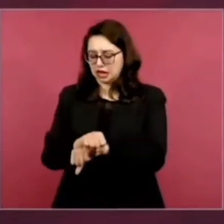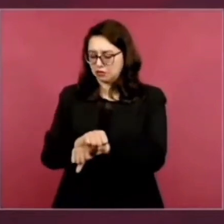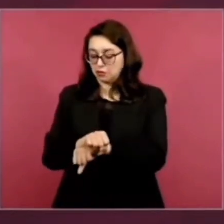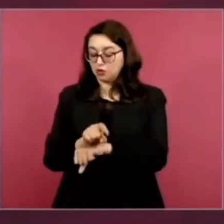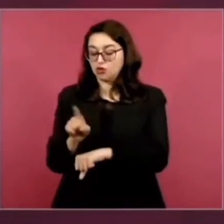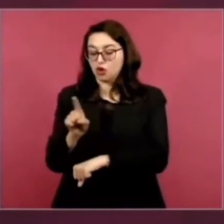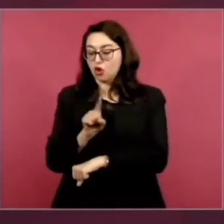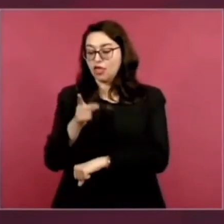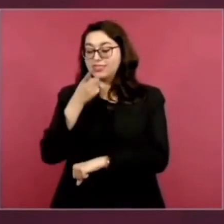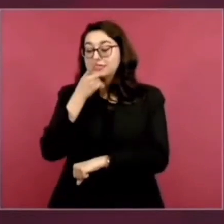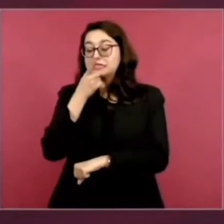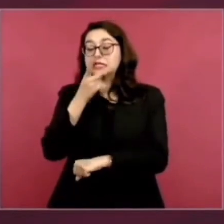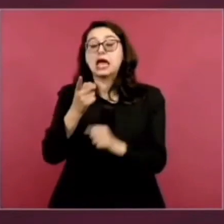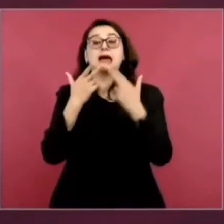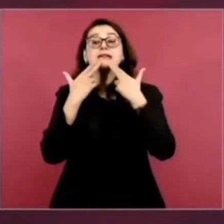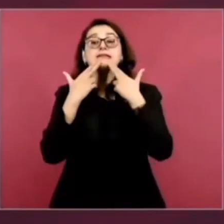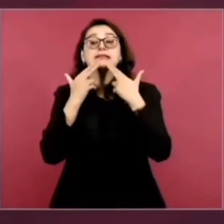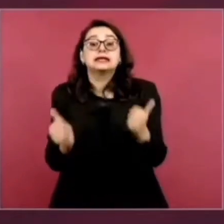peones,